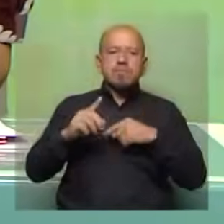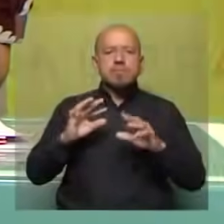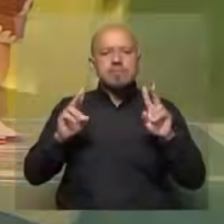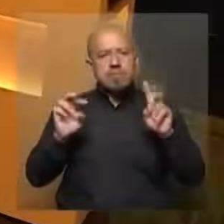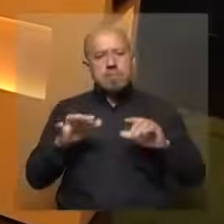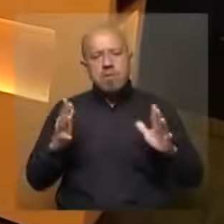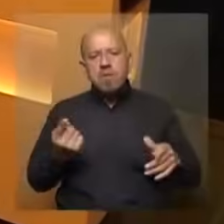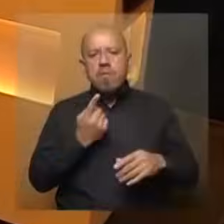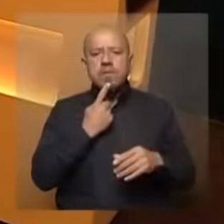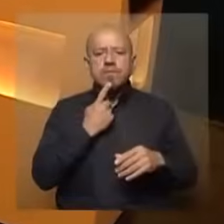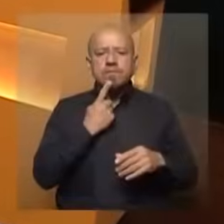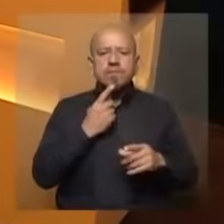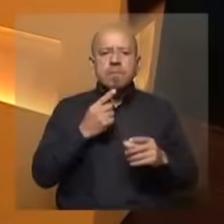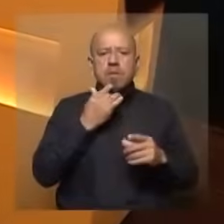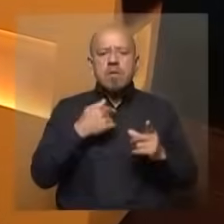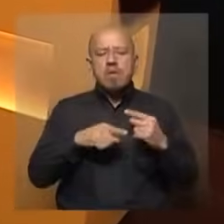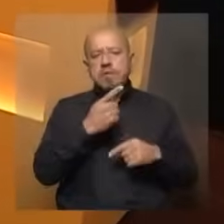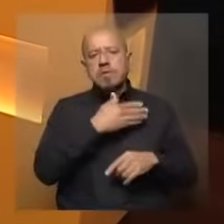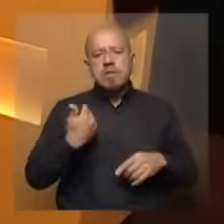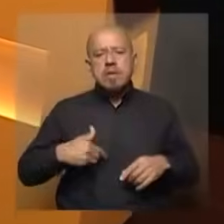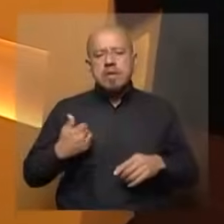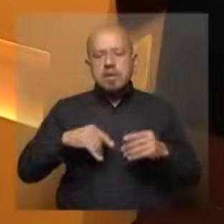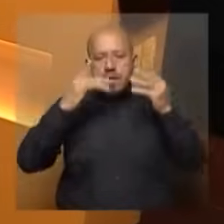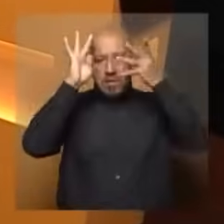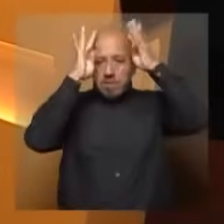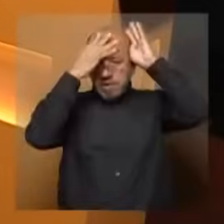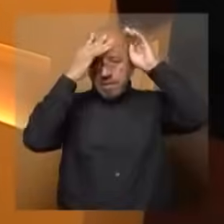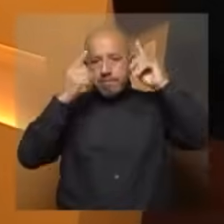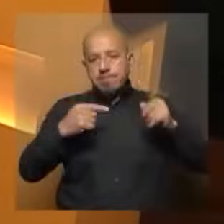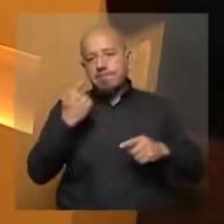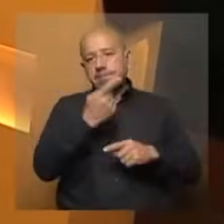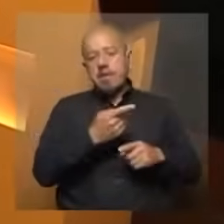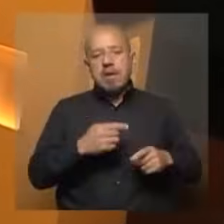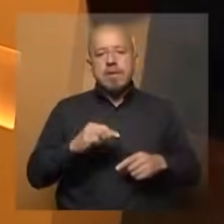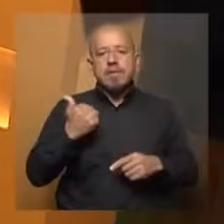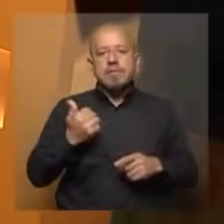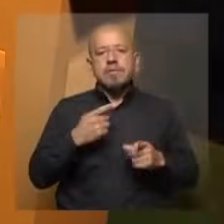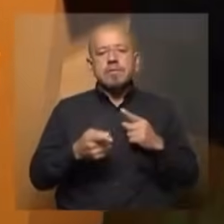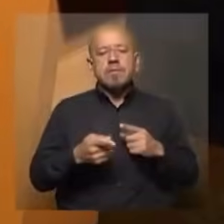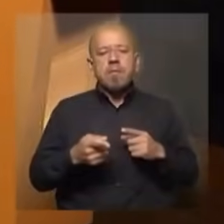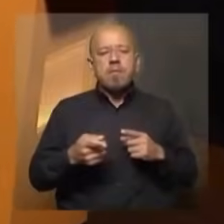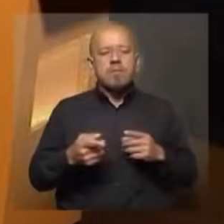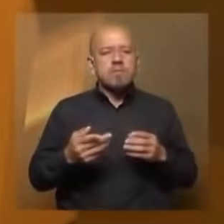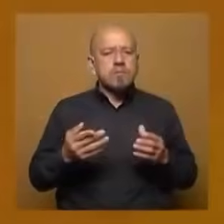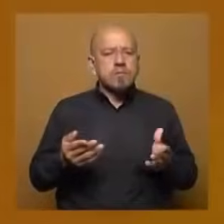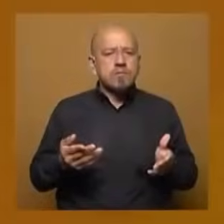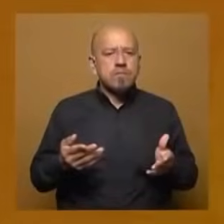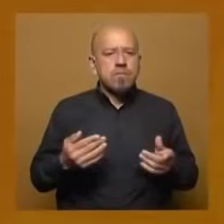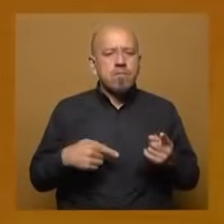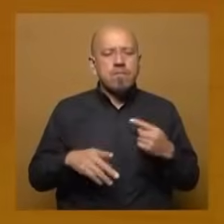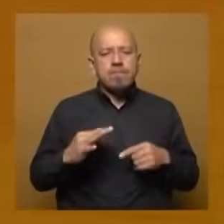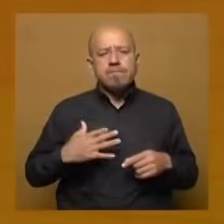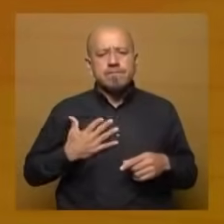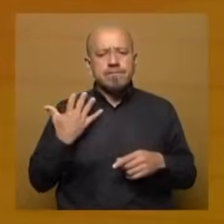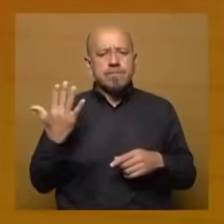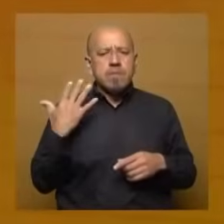sus resultados electorales, por ejemplo, el triunfo de Milei el domingo pasado en la vecina orilla, que los valores